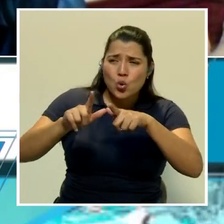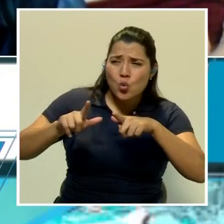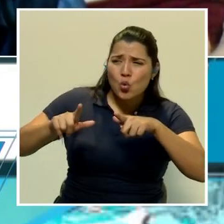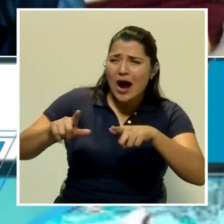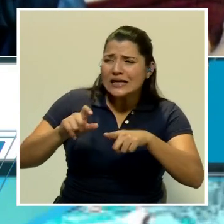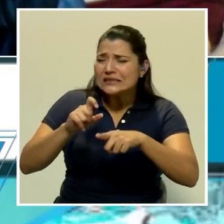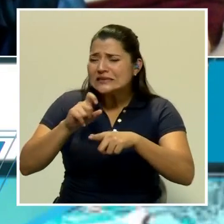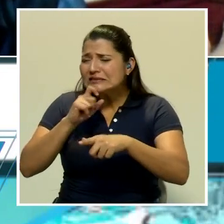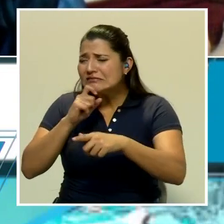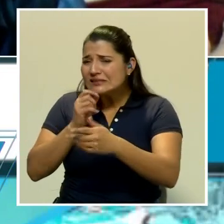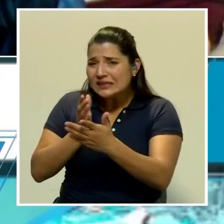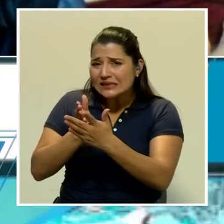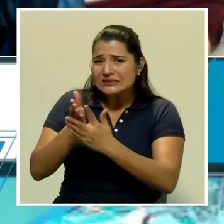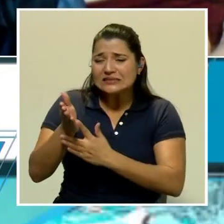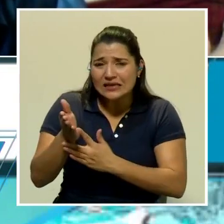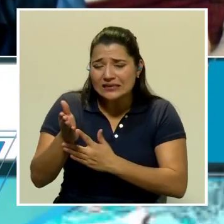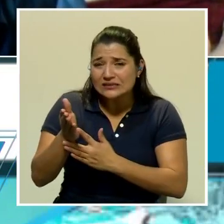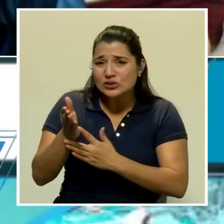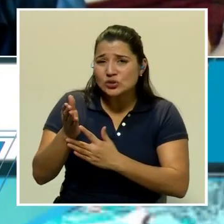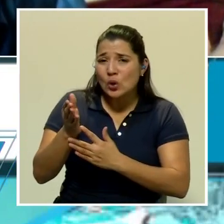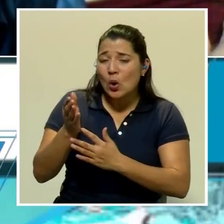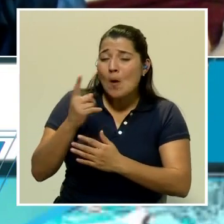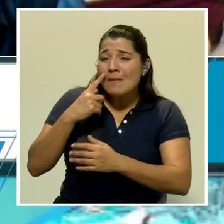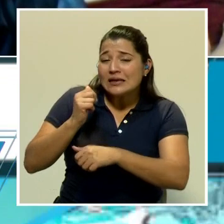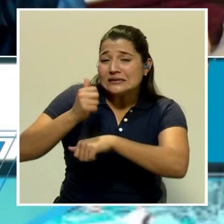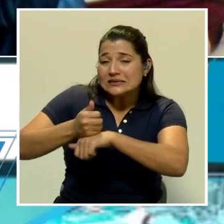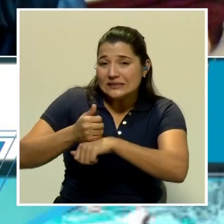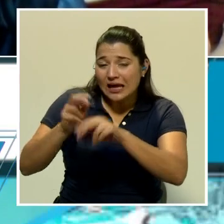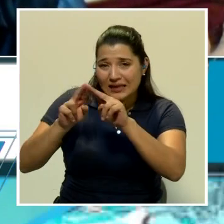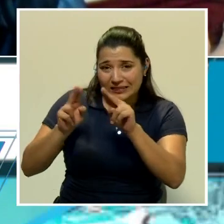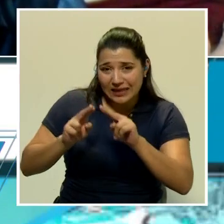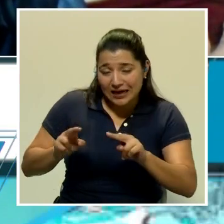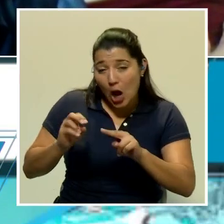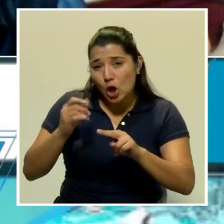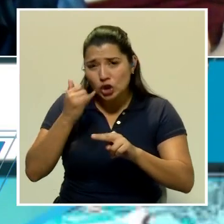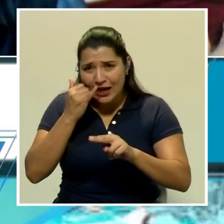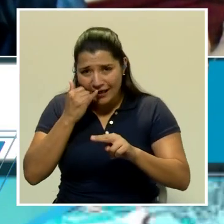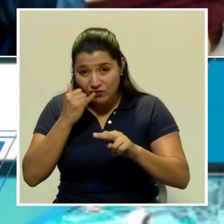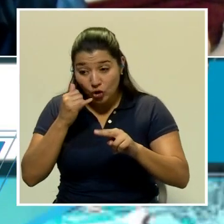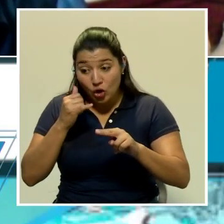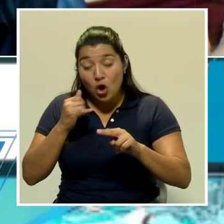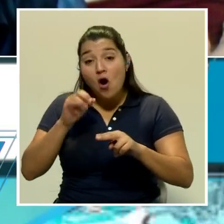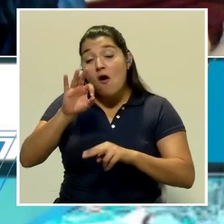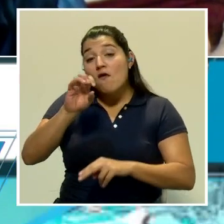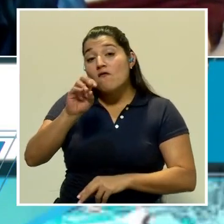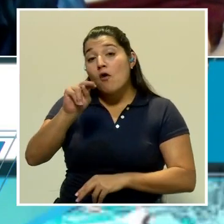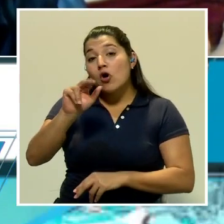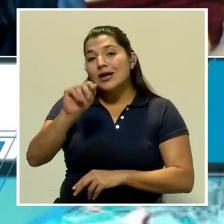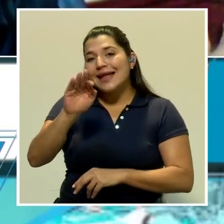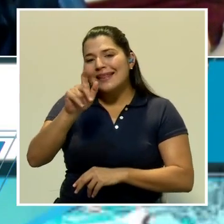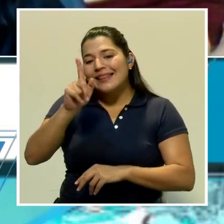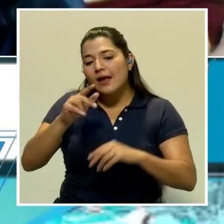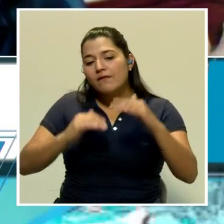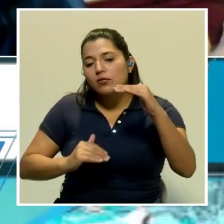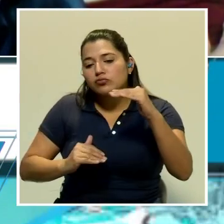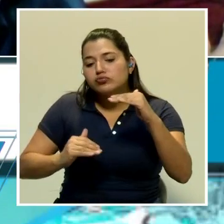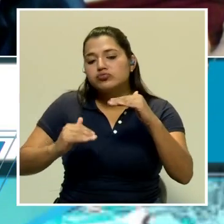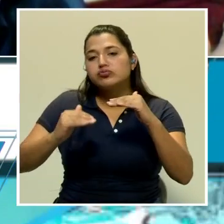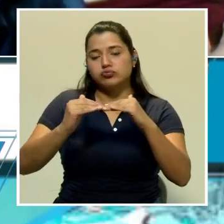poco rentable llegar con Internet, con telefonía? Si en algún momento